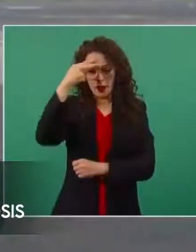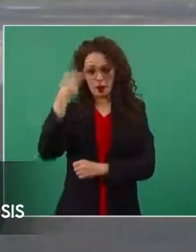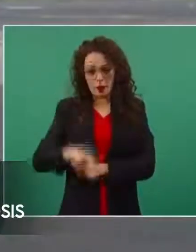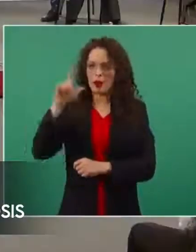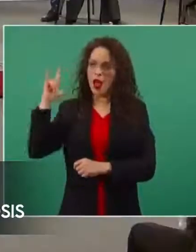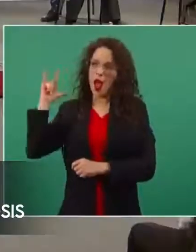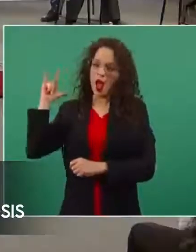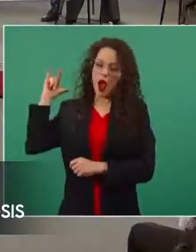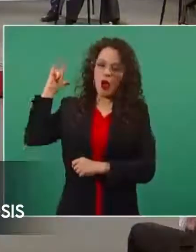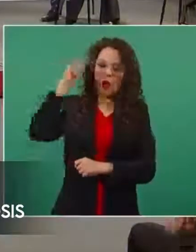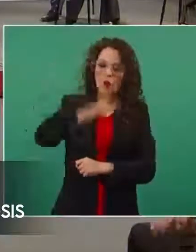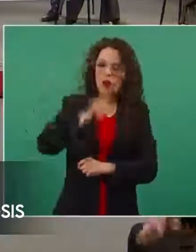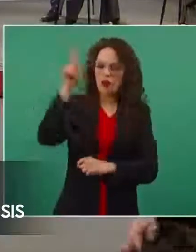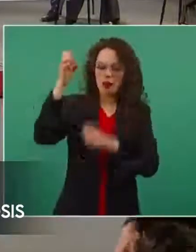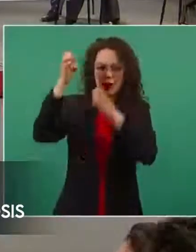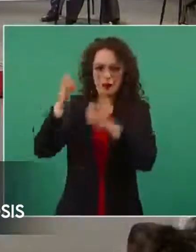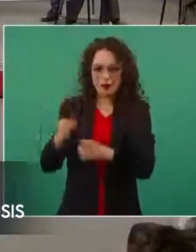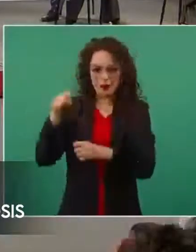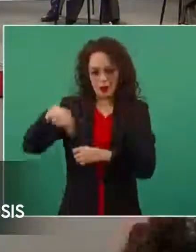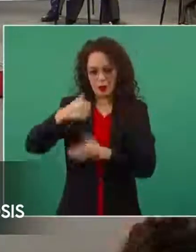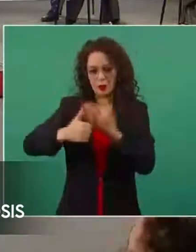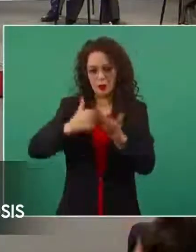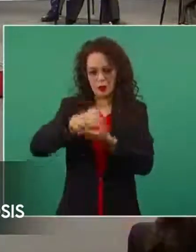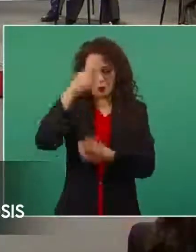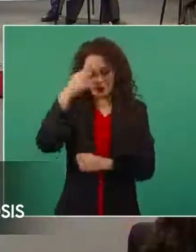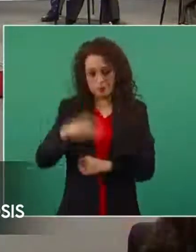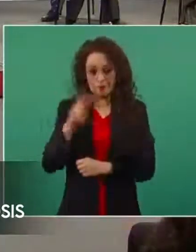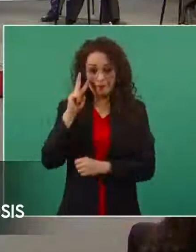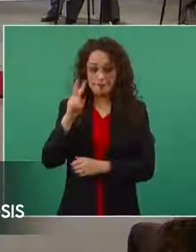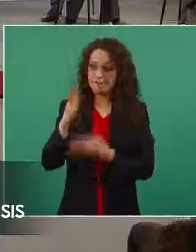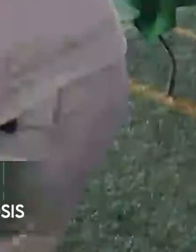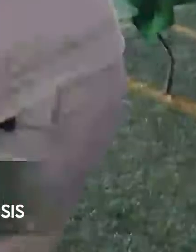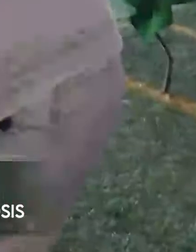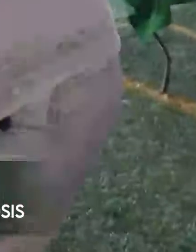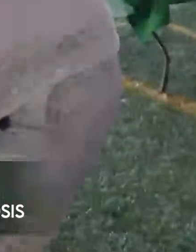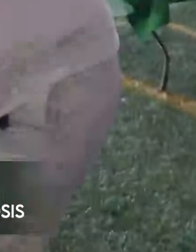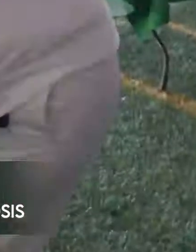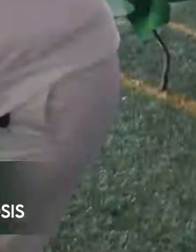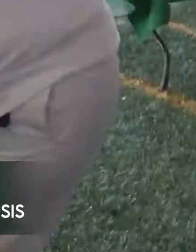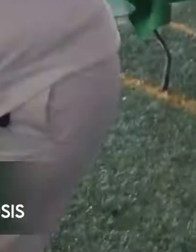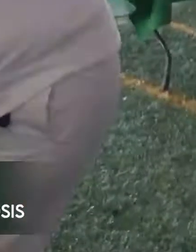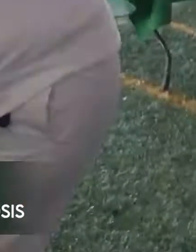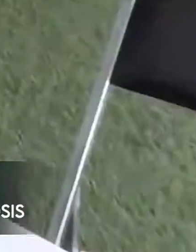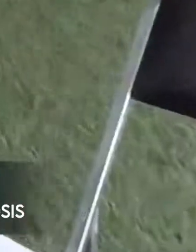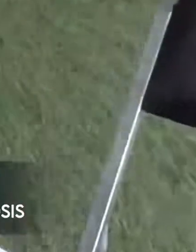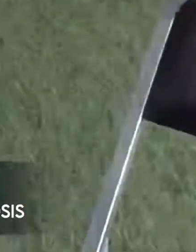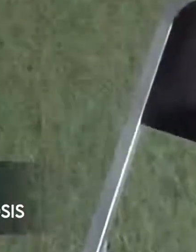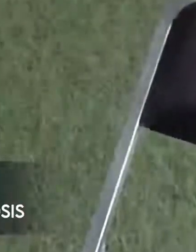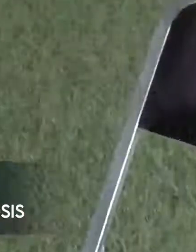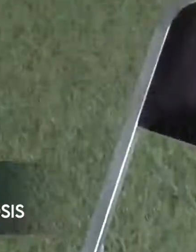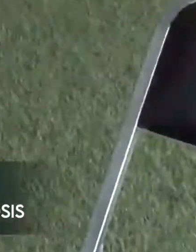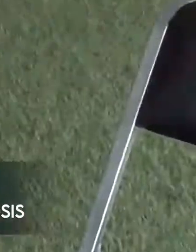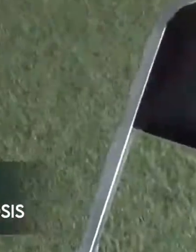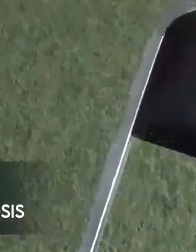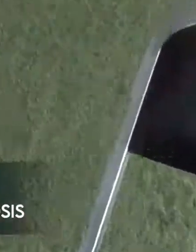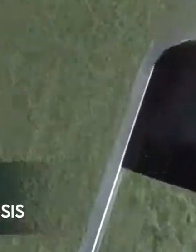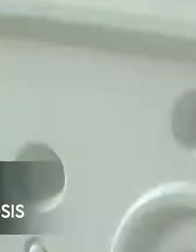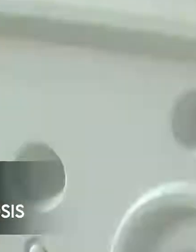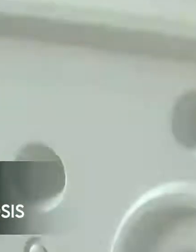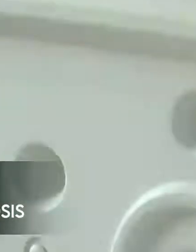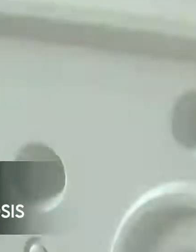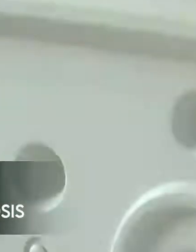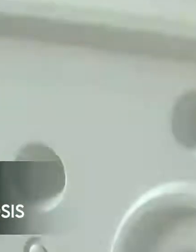de Birmex. En la conferencia matutina presidencial en Palacio Nacional, el funcionario dijo que el nuevo cargamento de vacunas